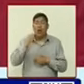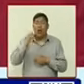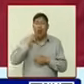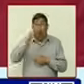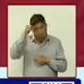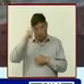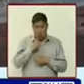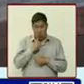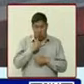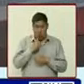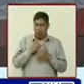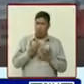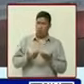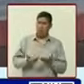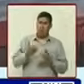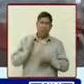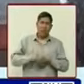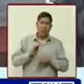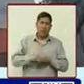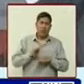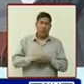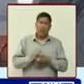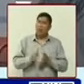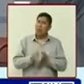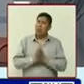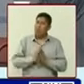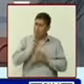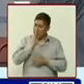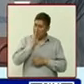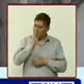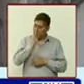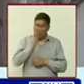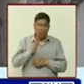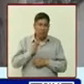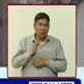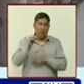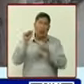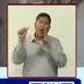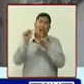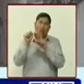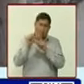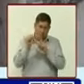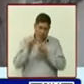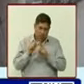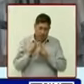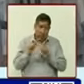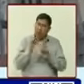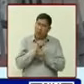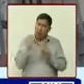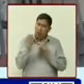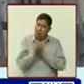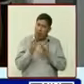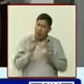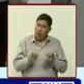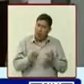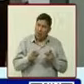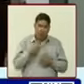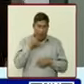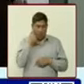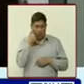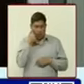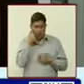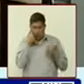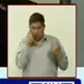quiero aprovechar los medios de comunicación para pedirles estrictamente a los alojamientos que ante situaciones y hechos así tienen que de